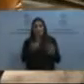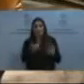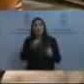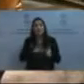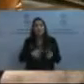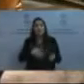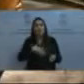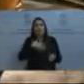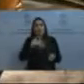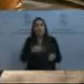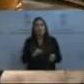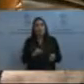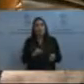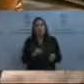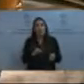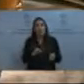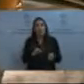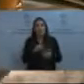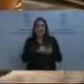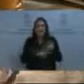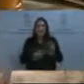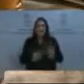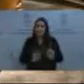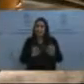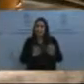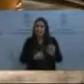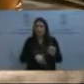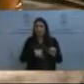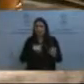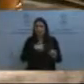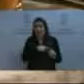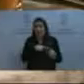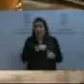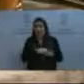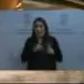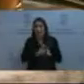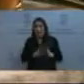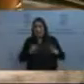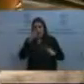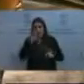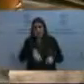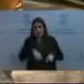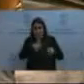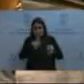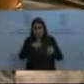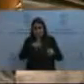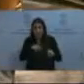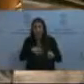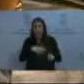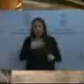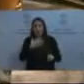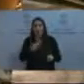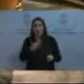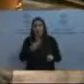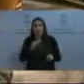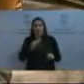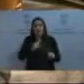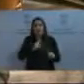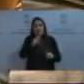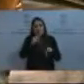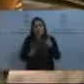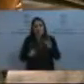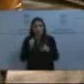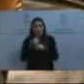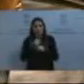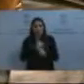habilitará una partida específica, genéricamente denominada, para el cheque de emprendimiento, del cual se podrán beneficiar los trabajadores